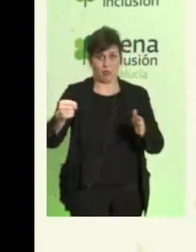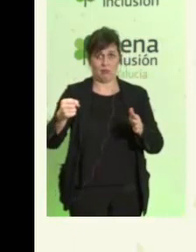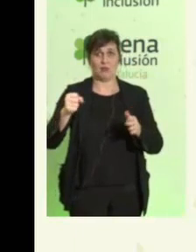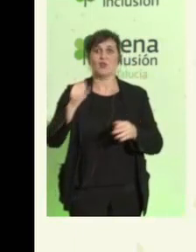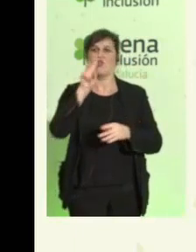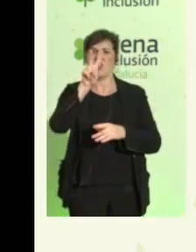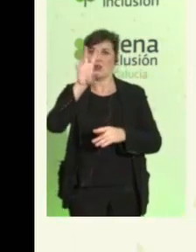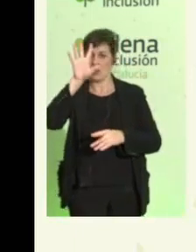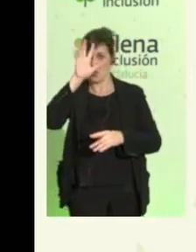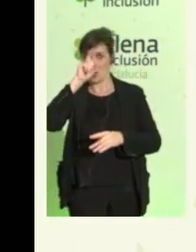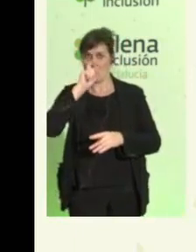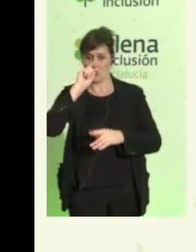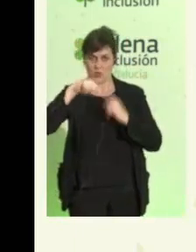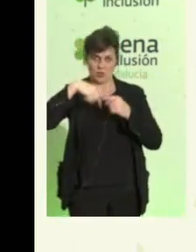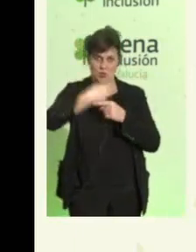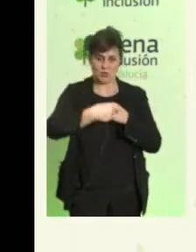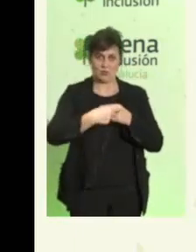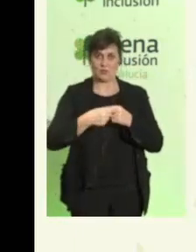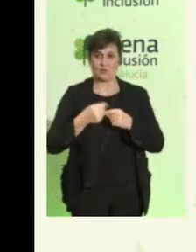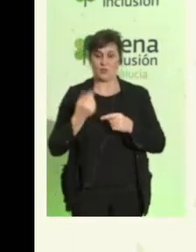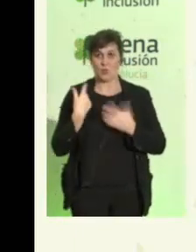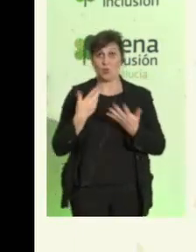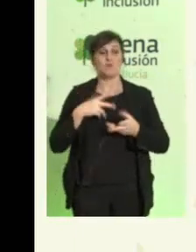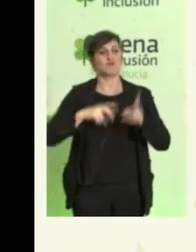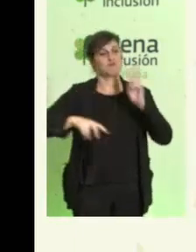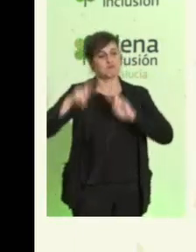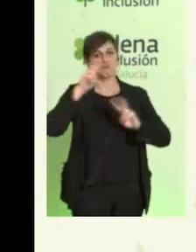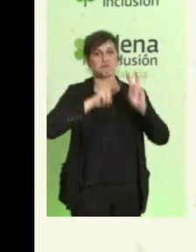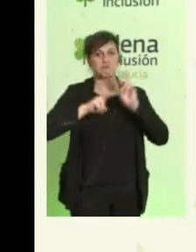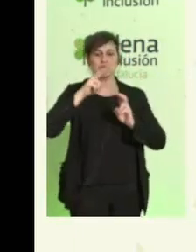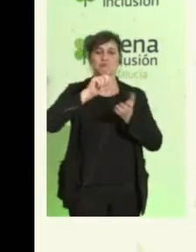y empezamos a buscar un lugar para que él pudiera vivir.